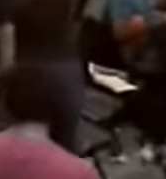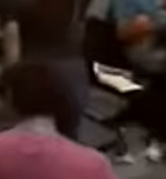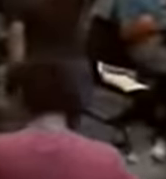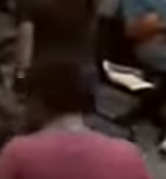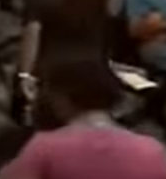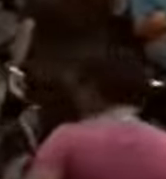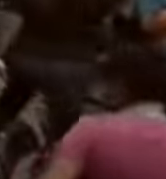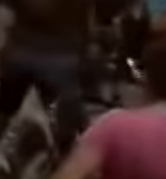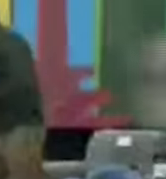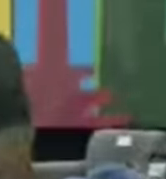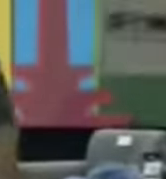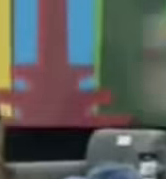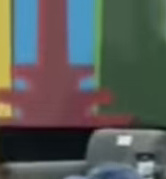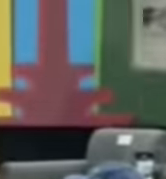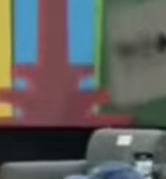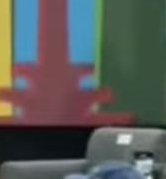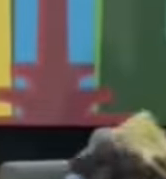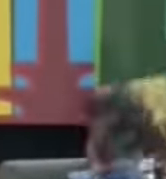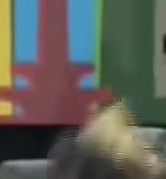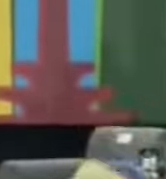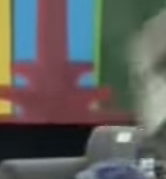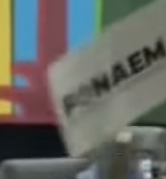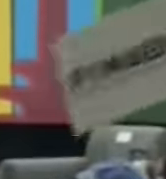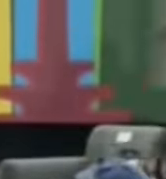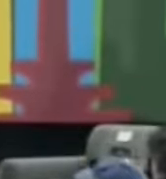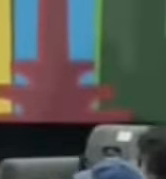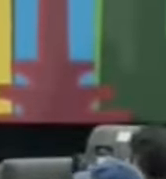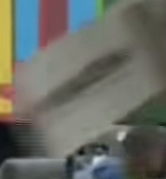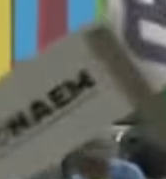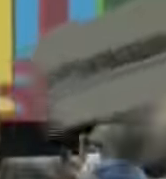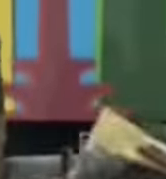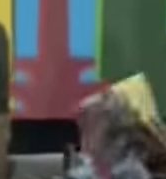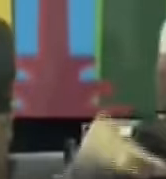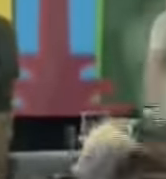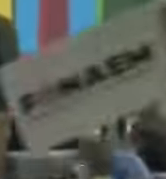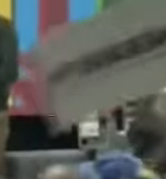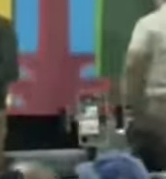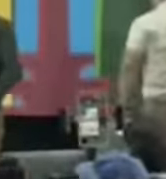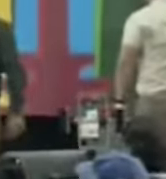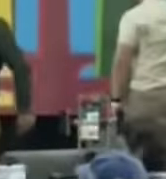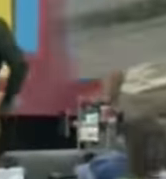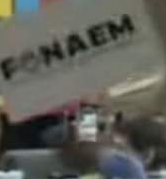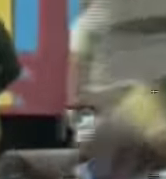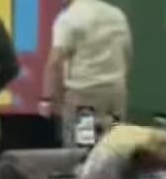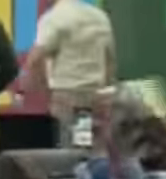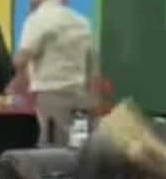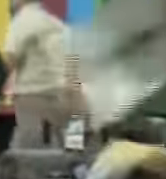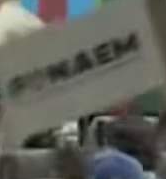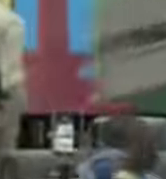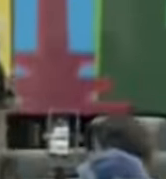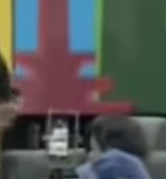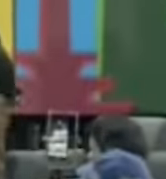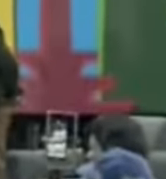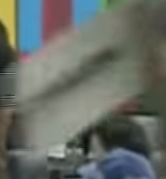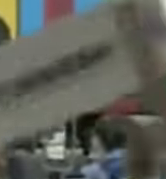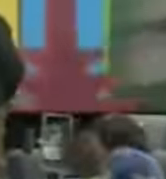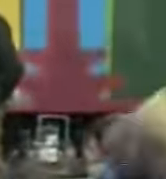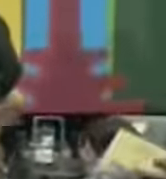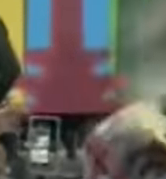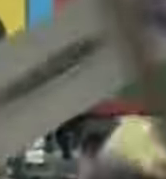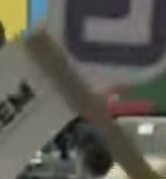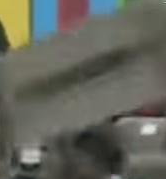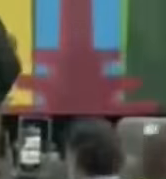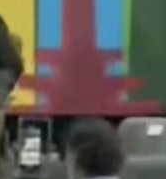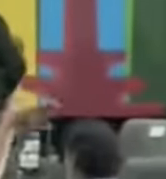espuma, de las garzas, de las rosas. Soy hermano de la espuma, de